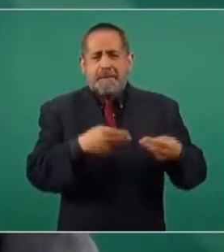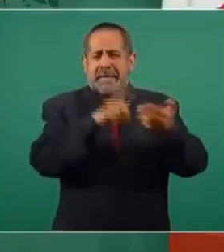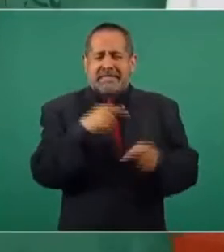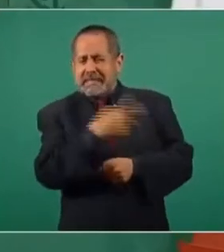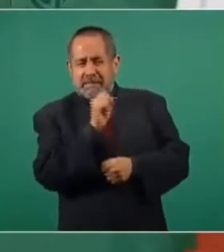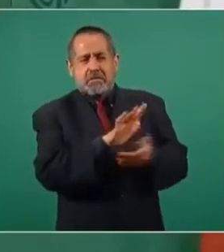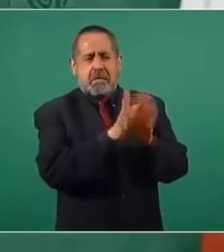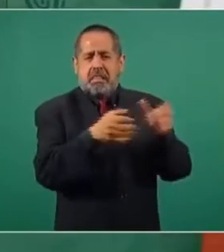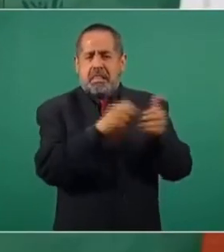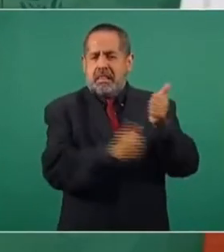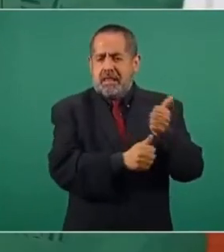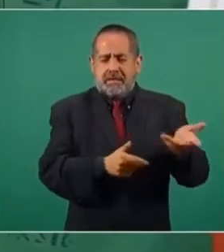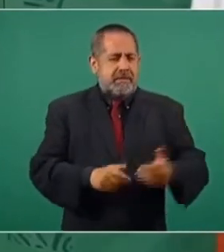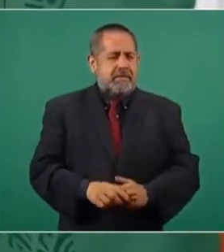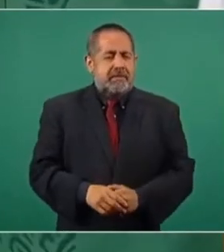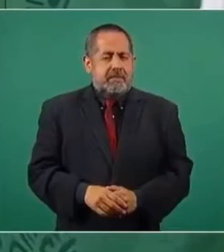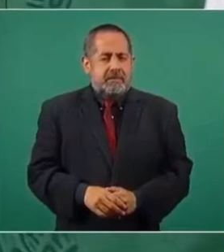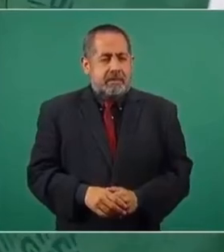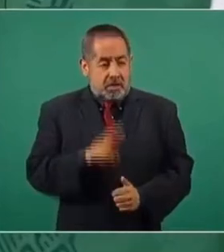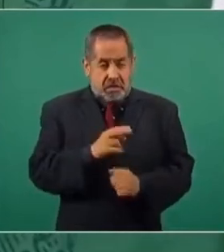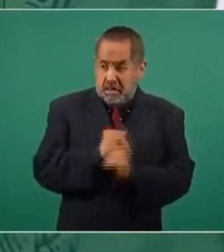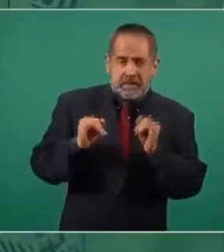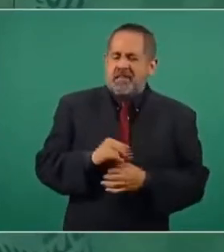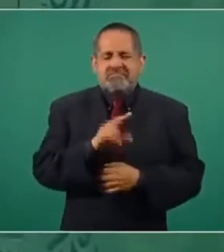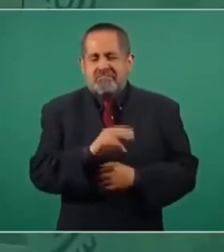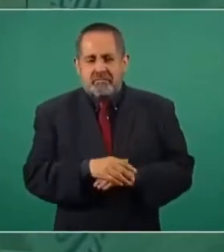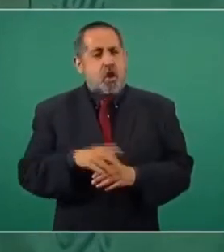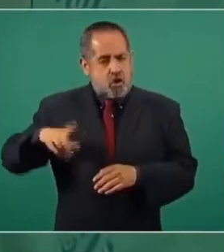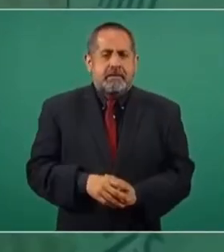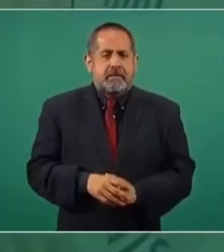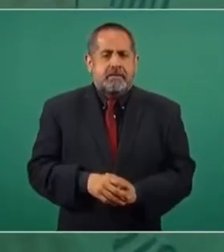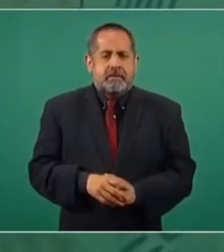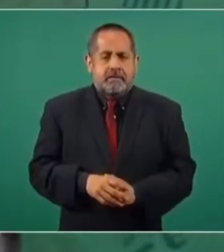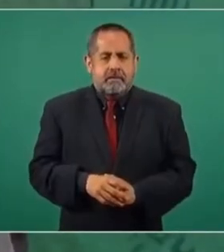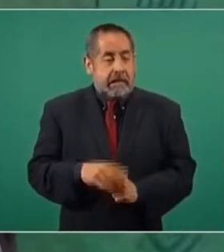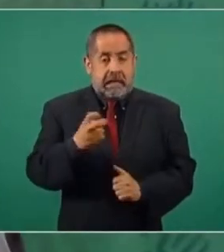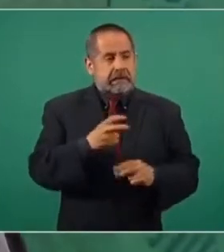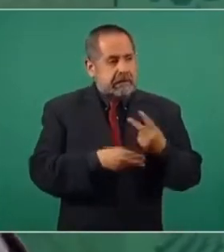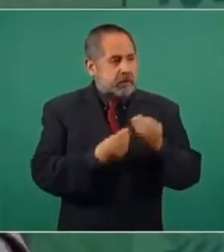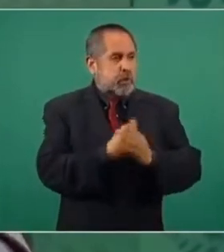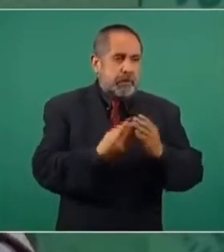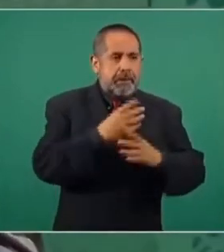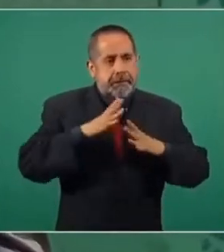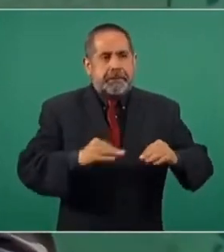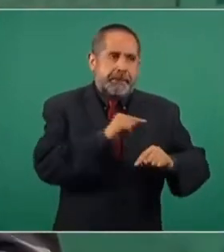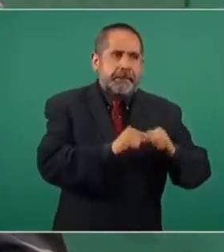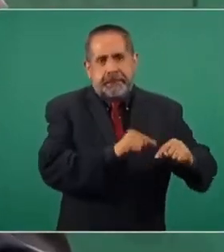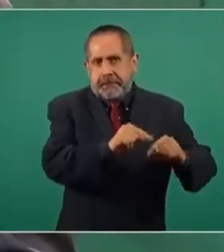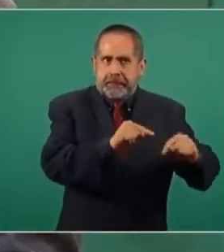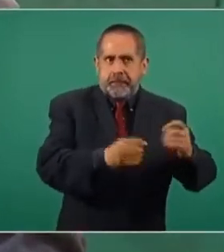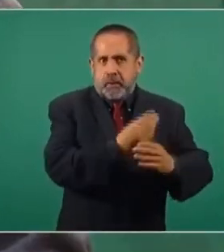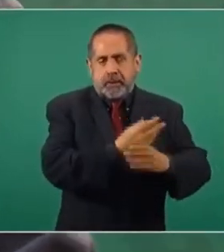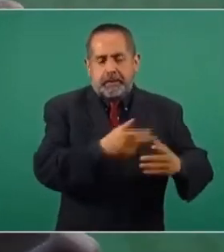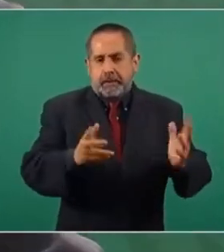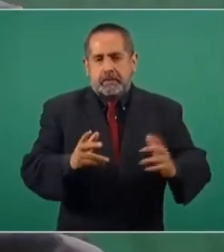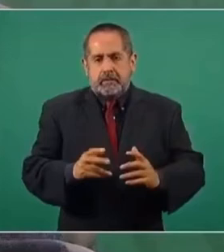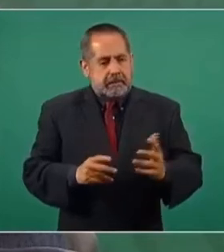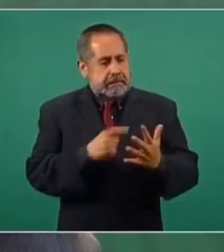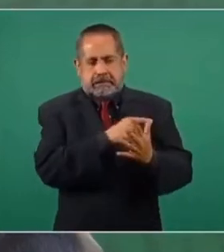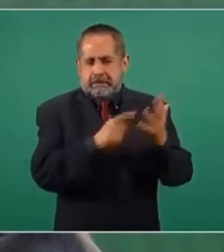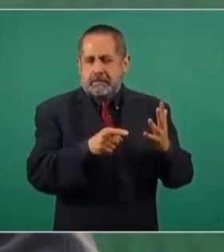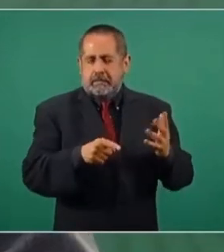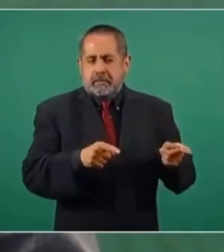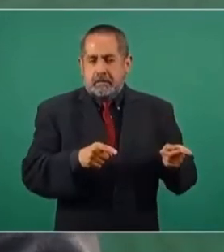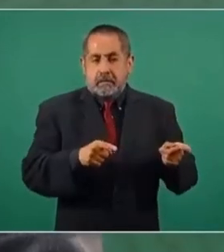empresas. Son independientes del pueblo, no del poder. Así se fueron creando todos